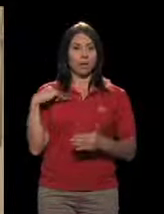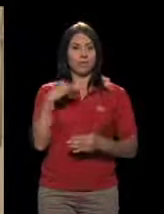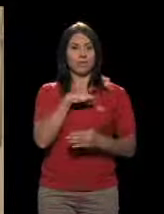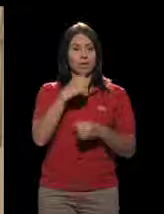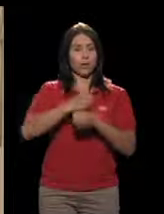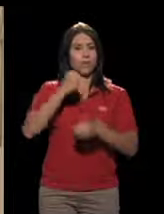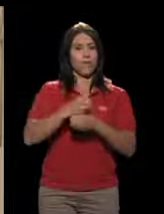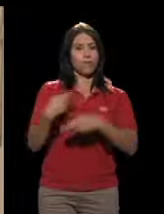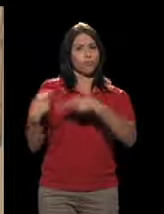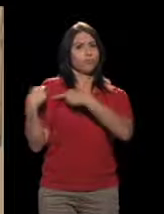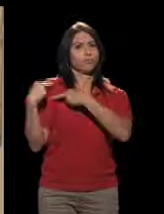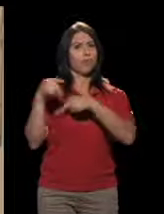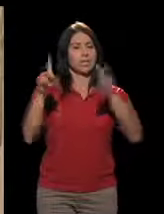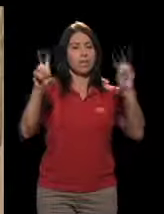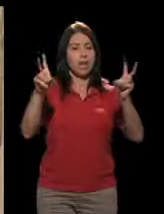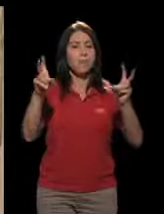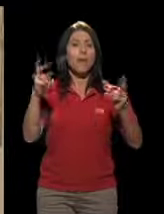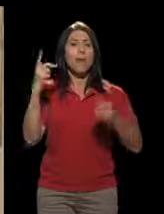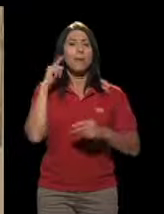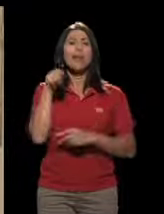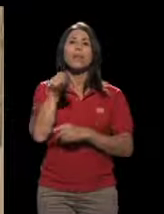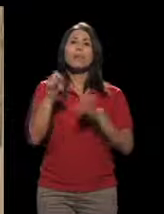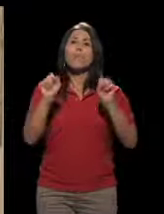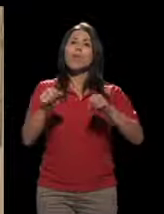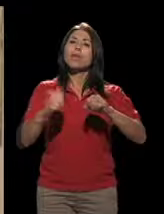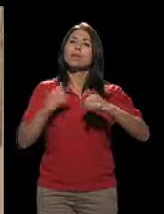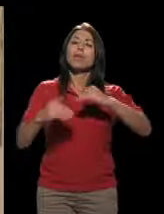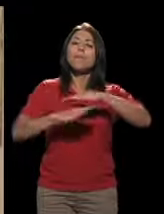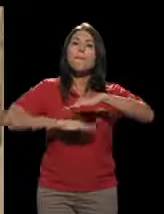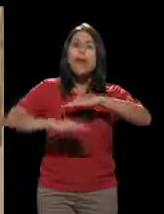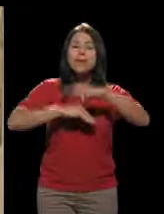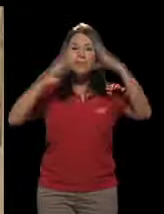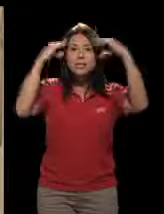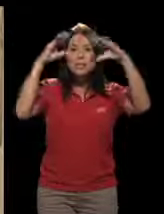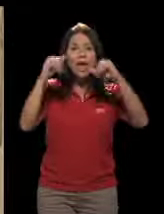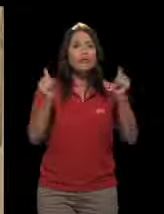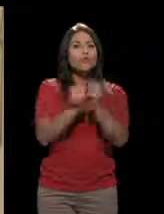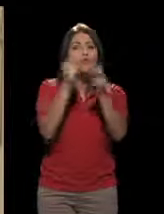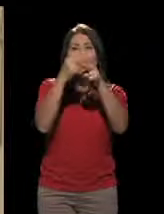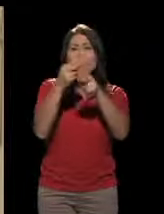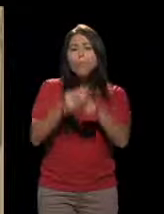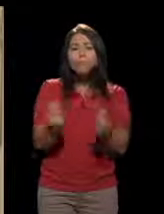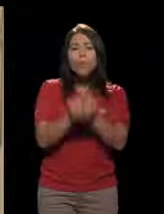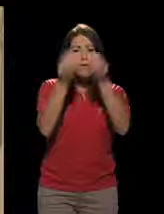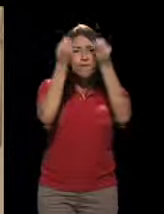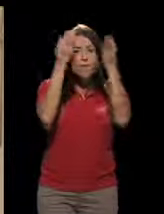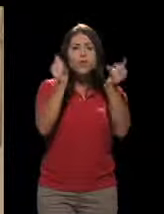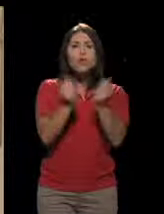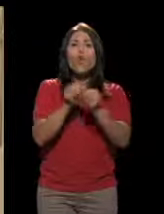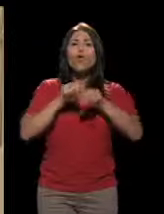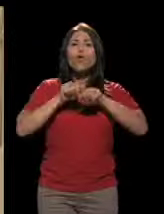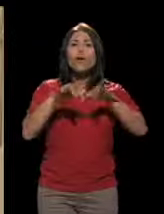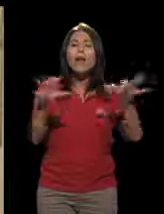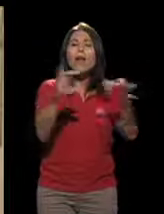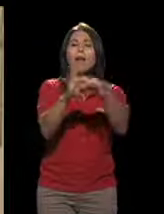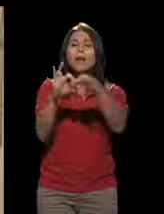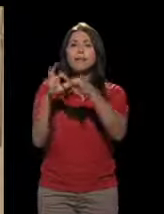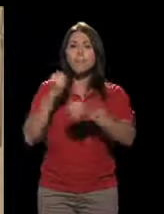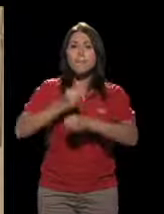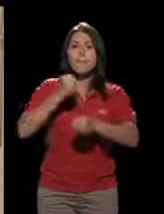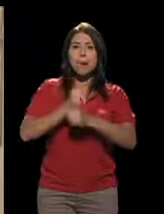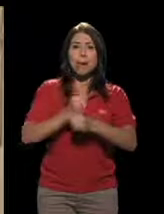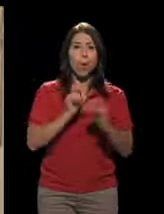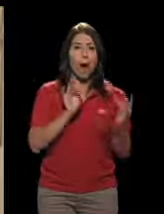encargado precisamente de este tema, pueda tener las bases de datos suficientes, con redes de empleo, con alianzas con